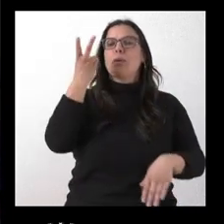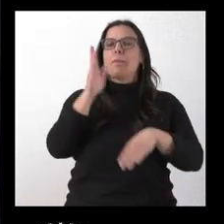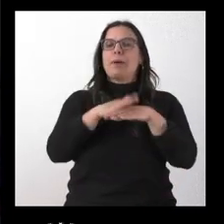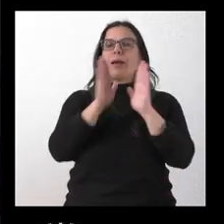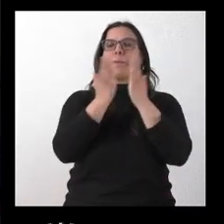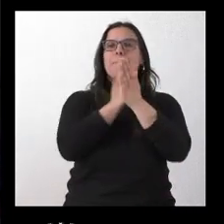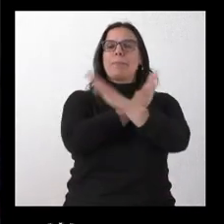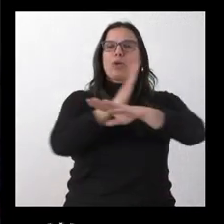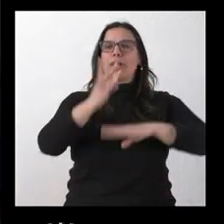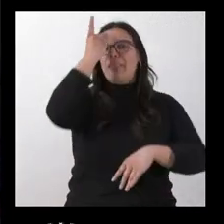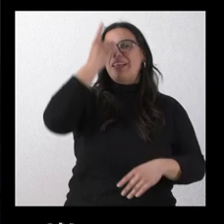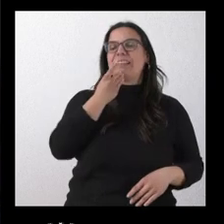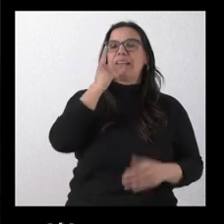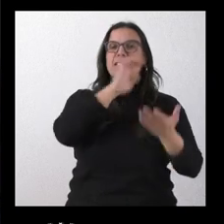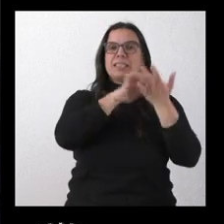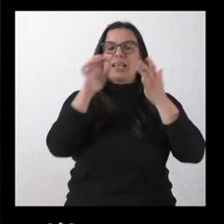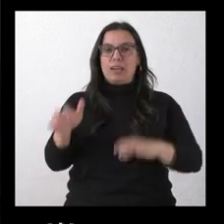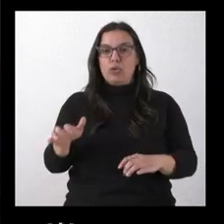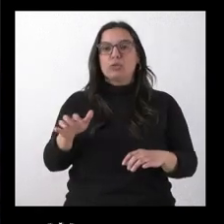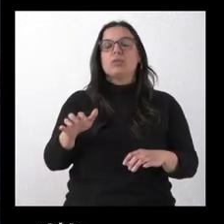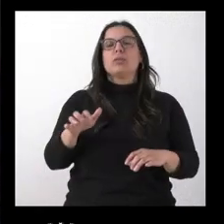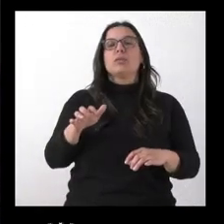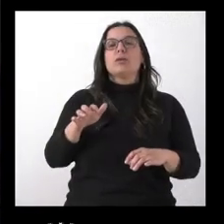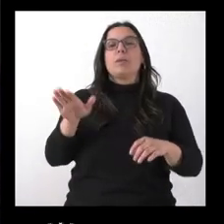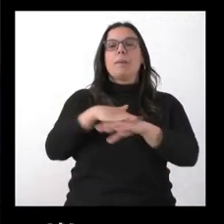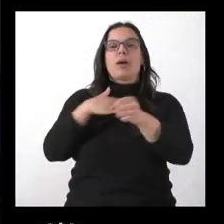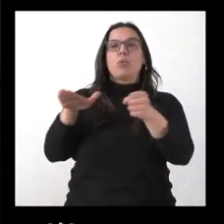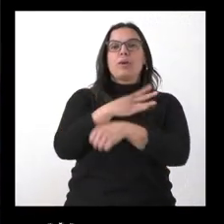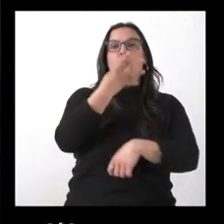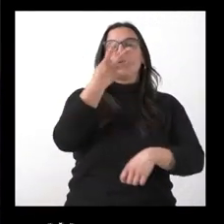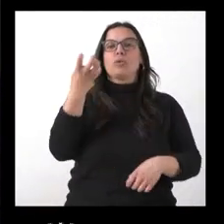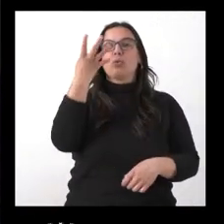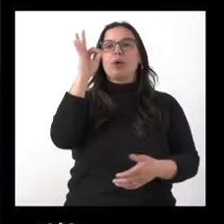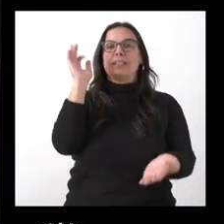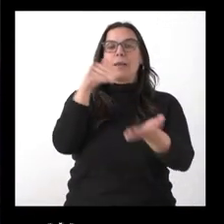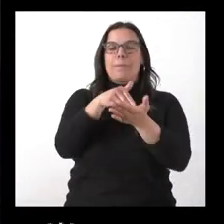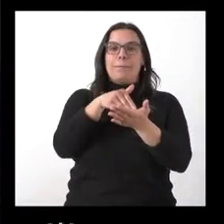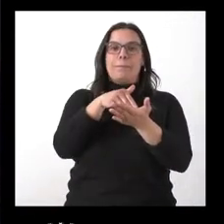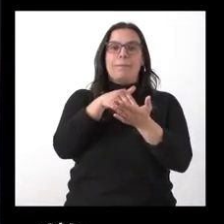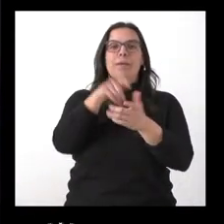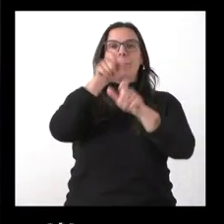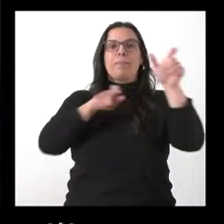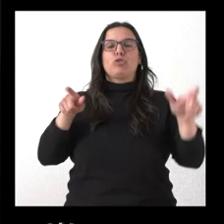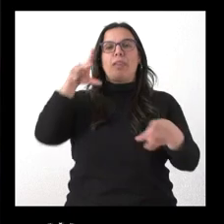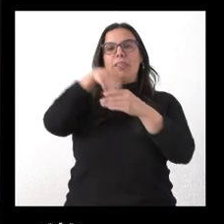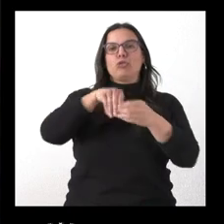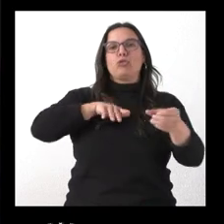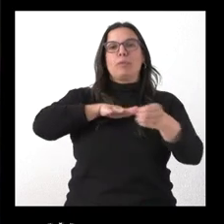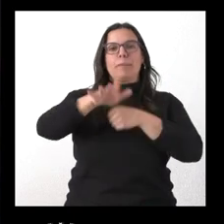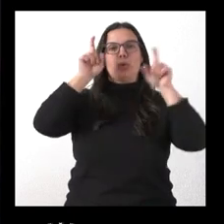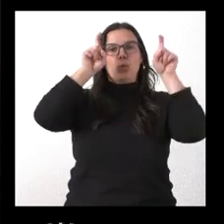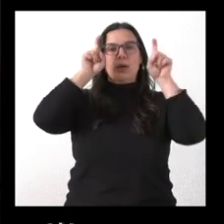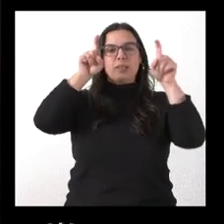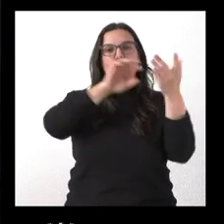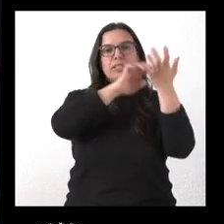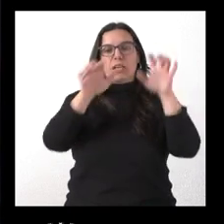biblioteca digital de Castilla y león que llegará a 440.000 miembros de la comunidad educativa de Castilla y